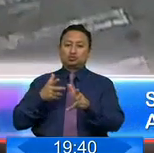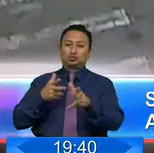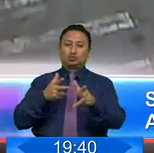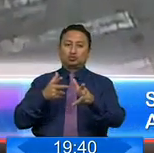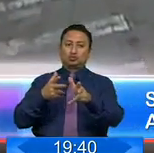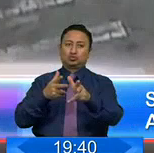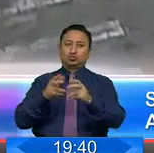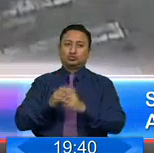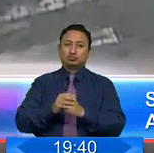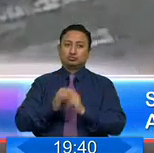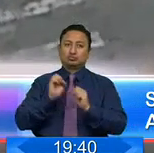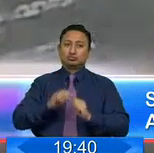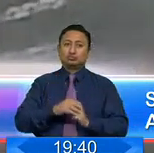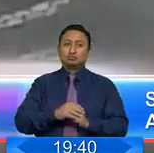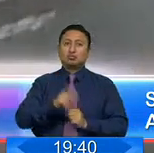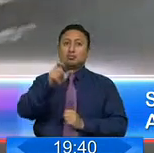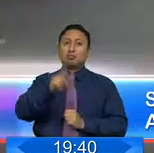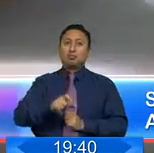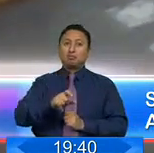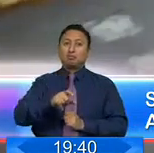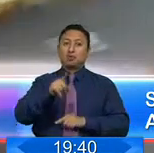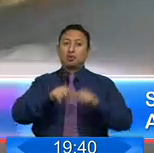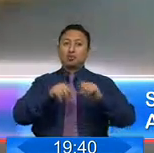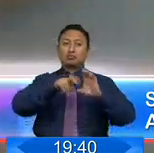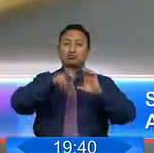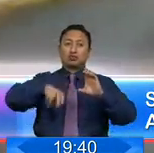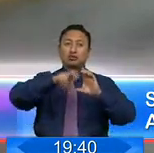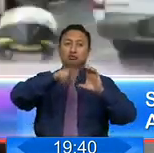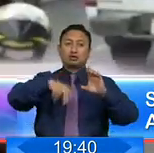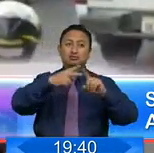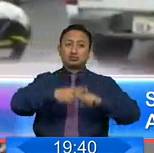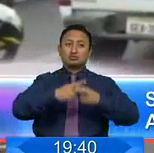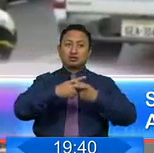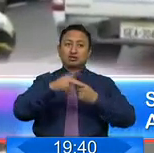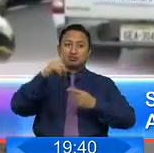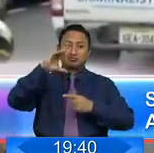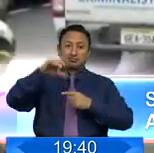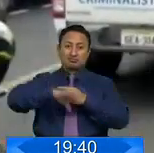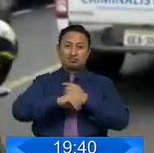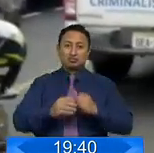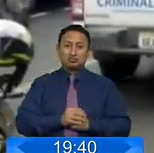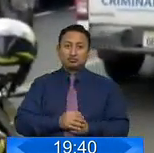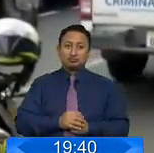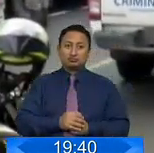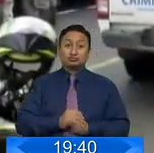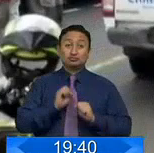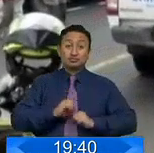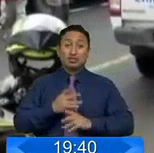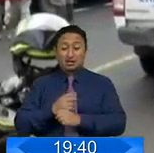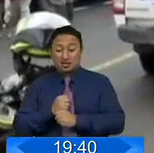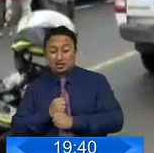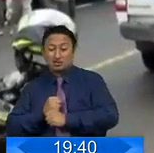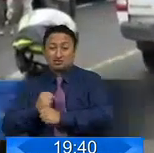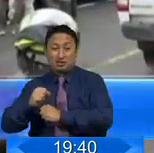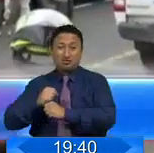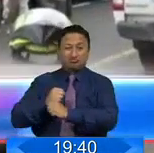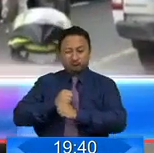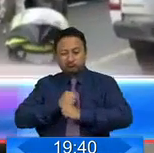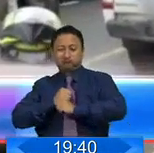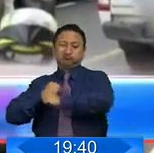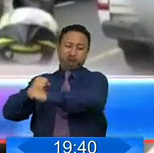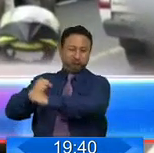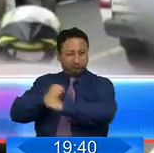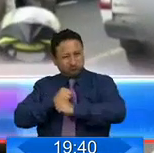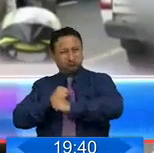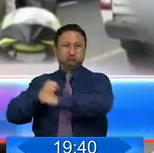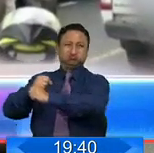se alcanza a ver que varios sujetos se bajan y empieza el asalto. Y se estaban forcejeando fuertemente en la parte de ahí. Y entonces yo vi que